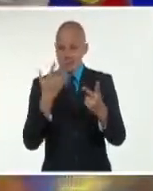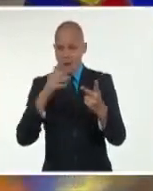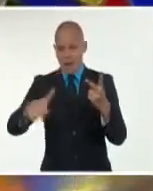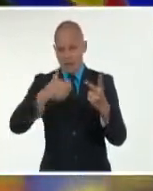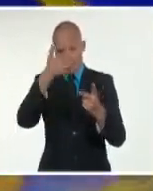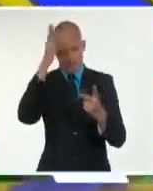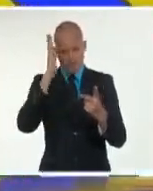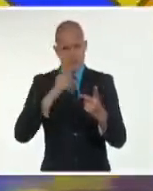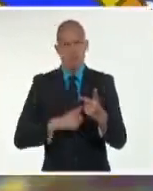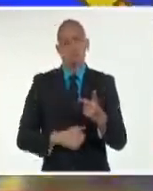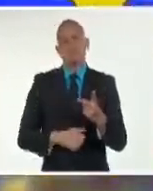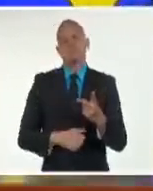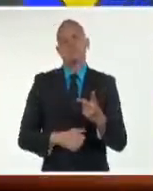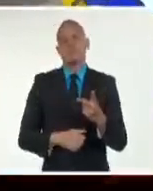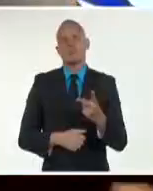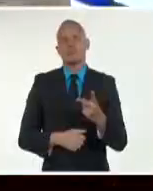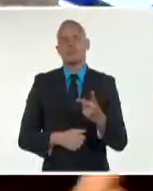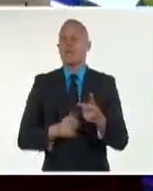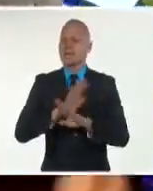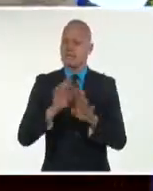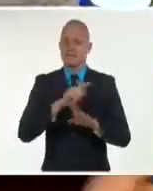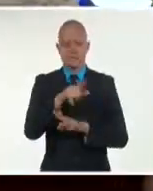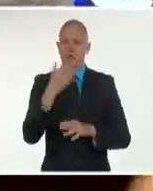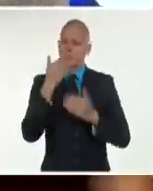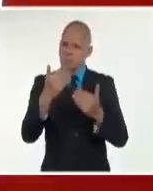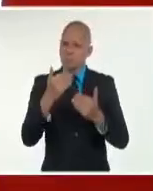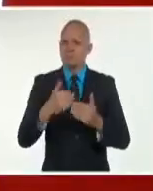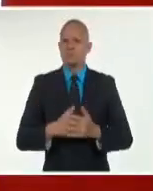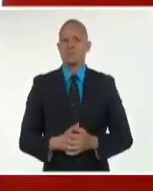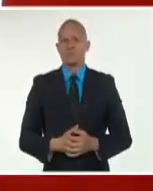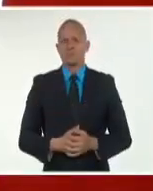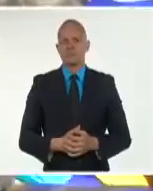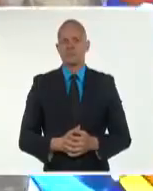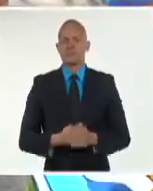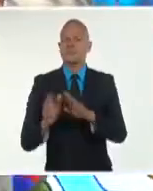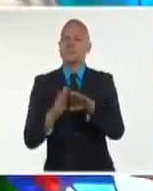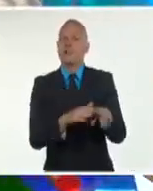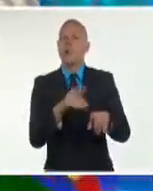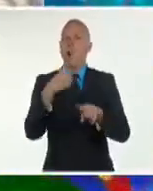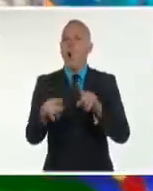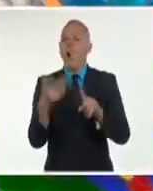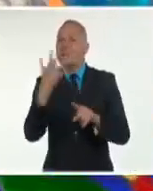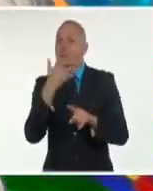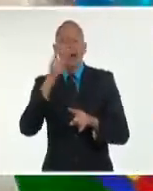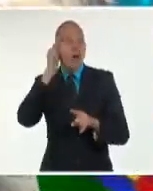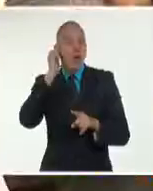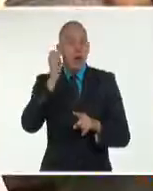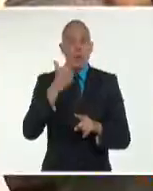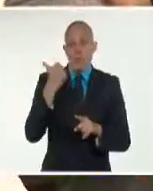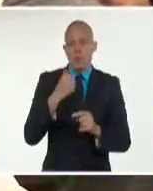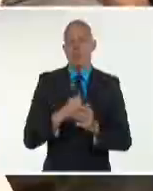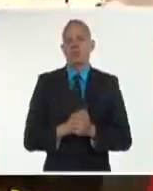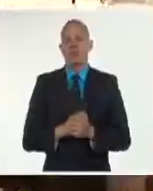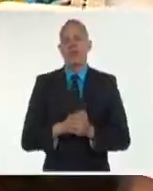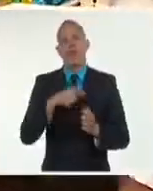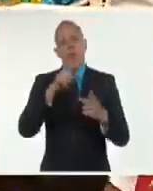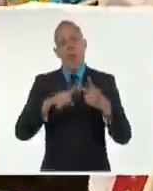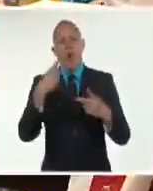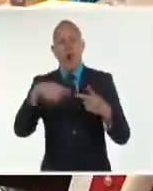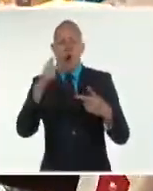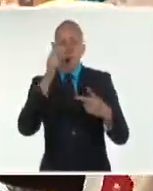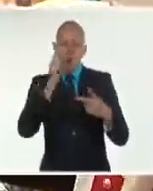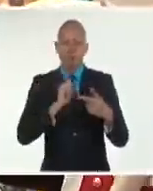de la República de Cuba, Miguel Díaz-Canel Bermúdez. Los compañeros Lázara Mercedes López Acea, Jorge Cuevas